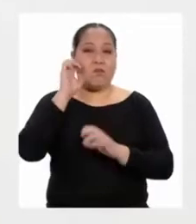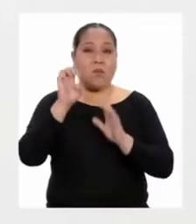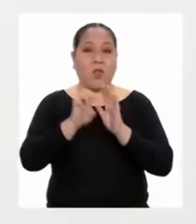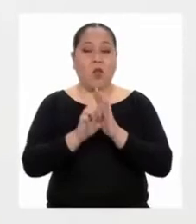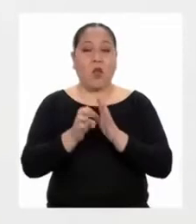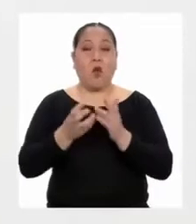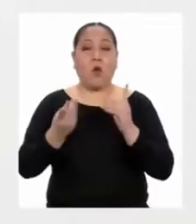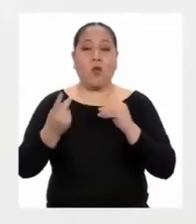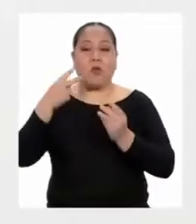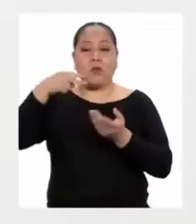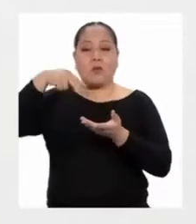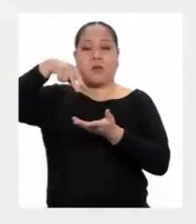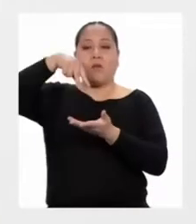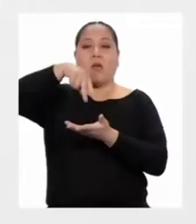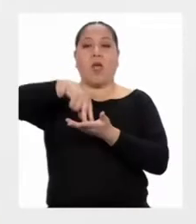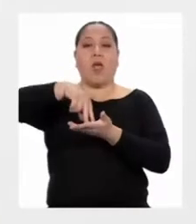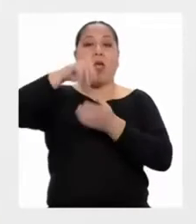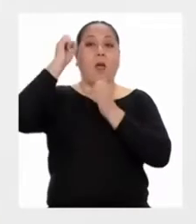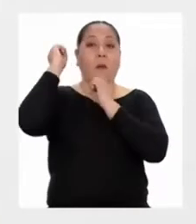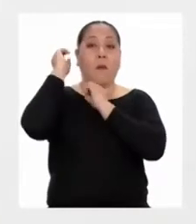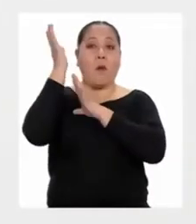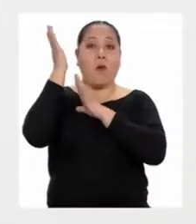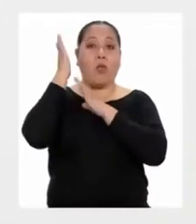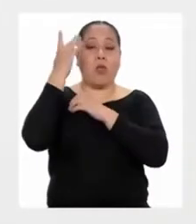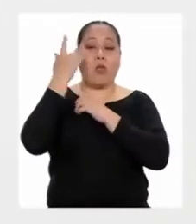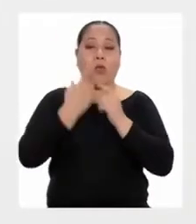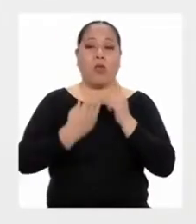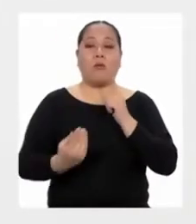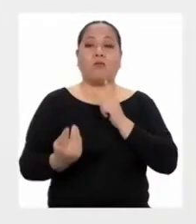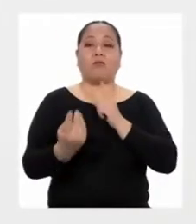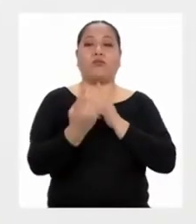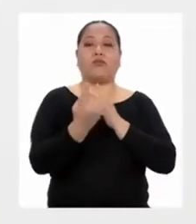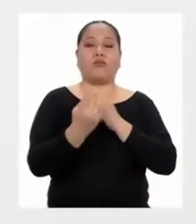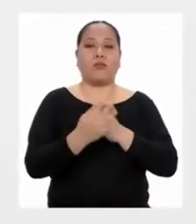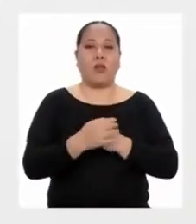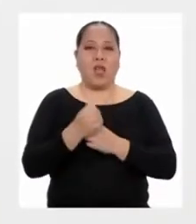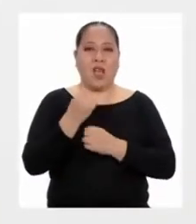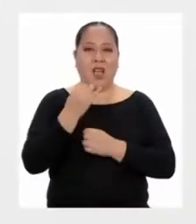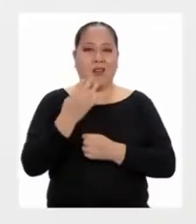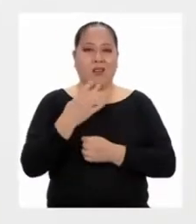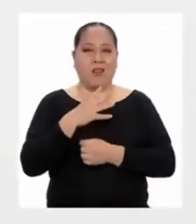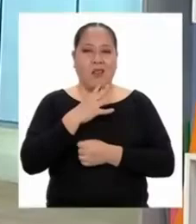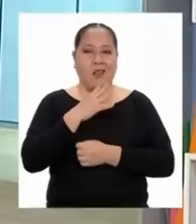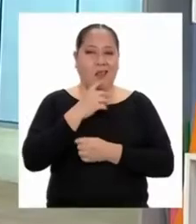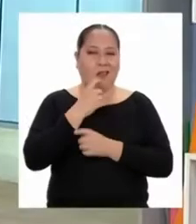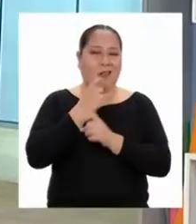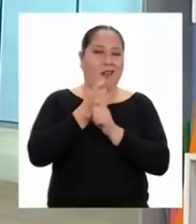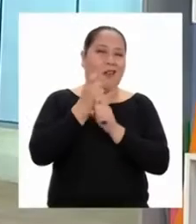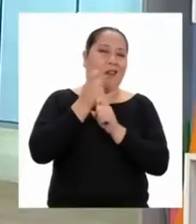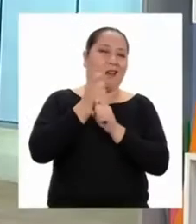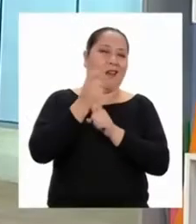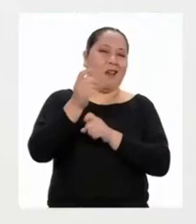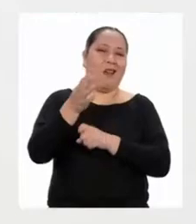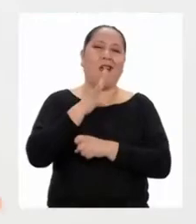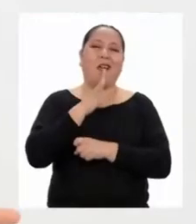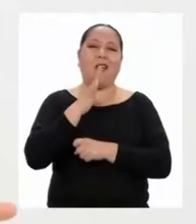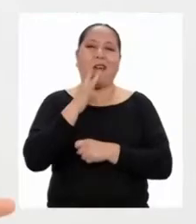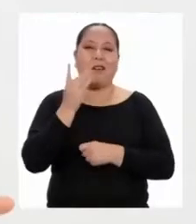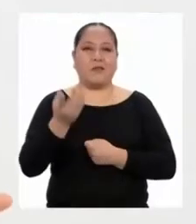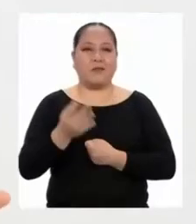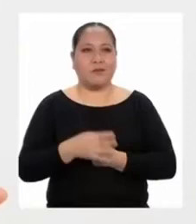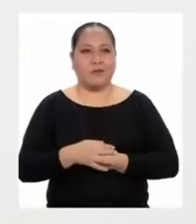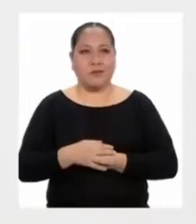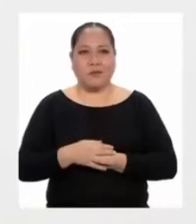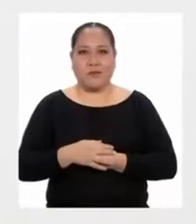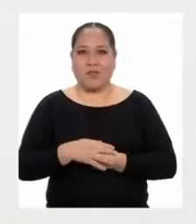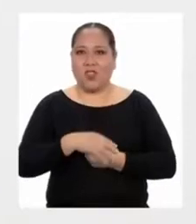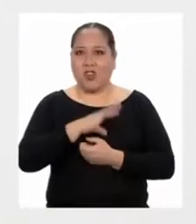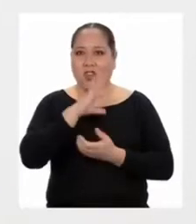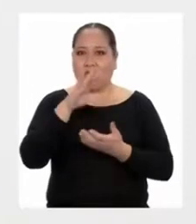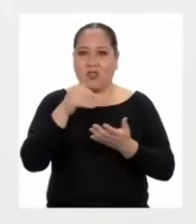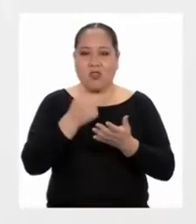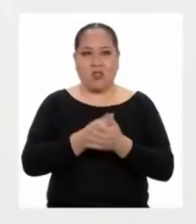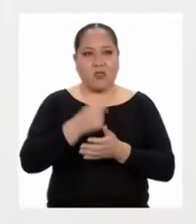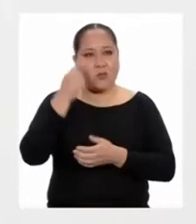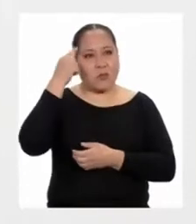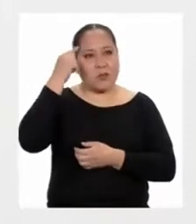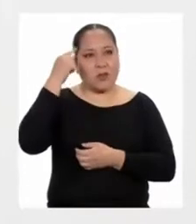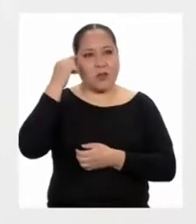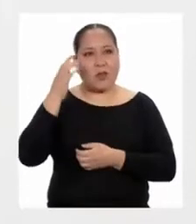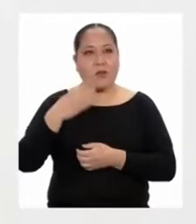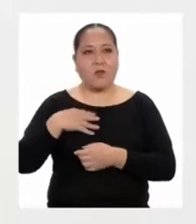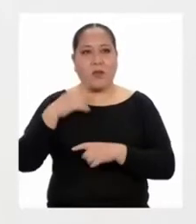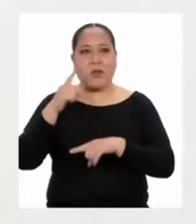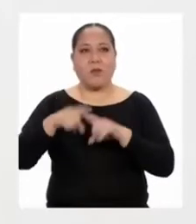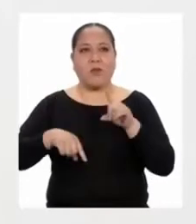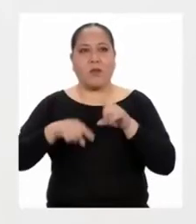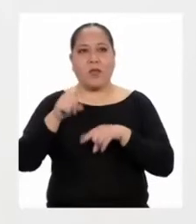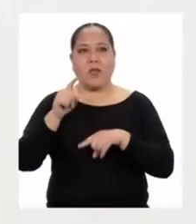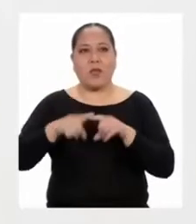tenía que exponer frente a su clase, algunos se burlaban de su forma de hablar. ¿Cómo así? Todos pensaban que mi prima